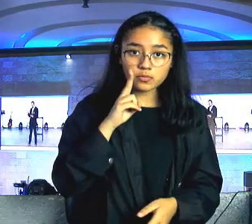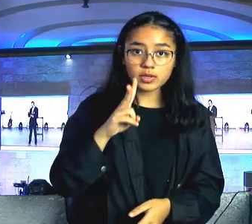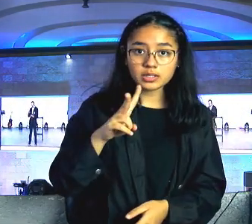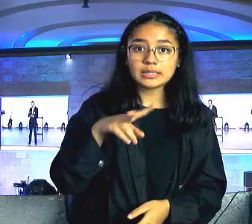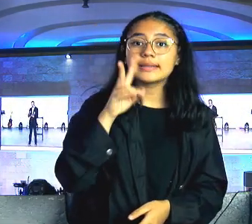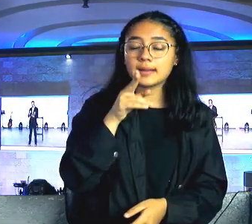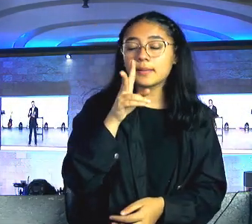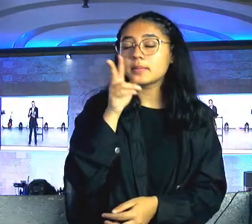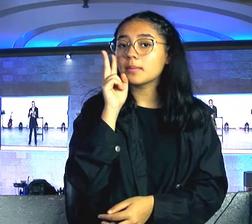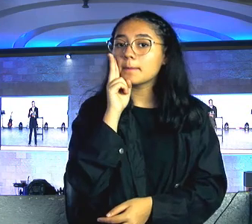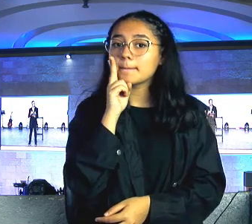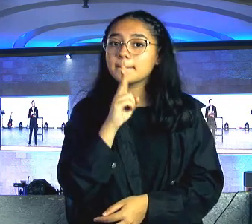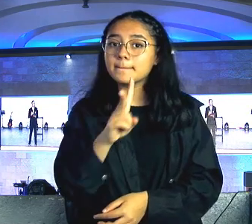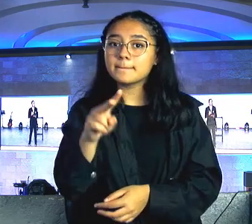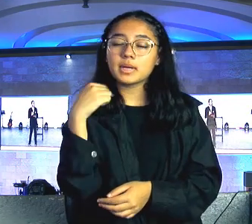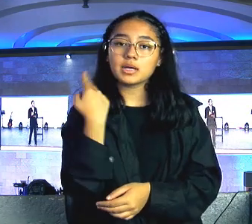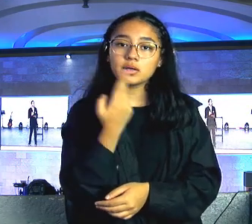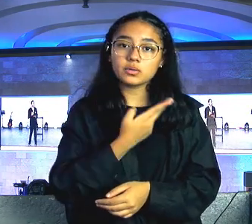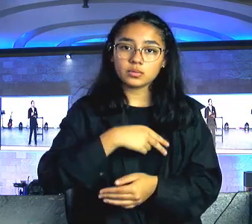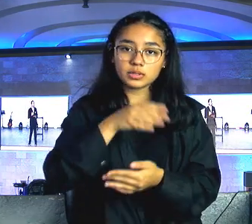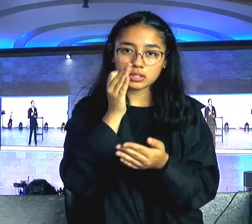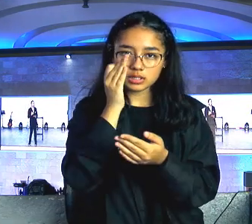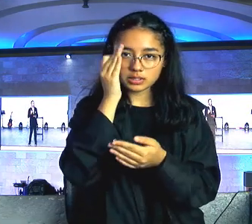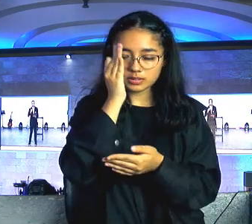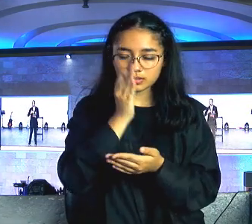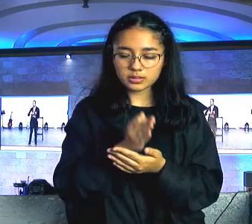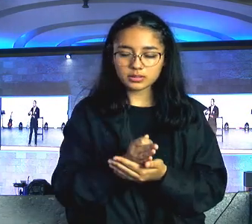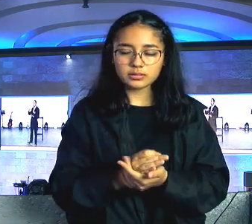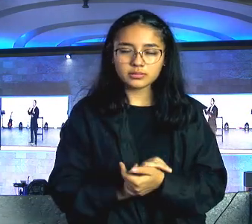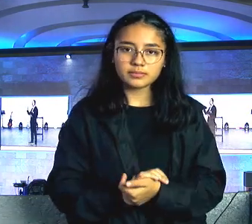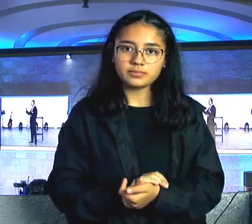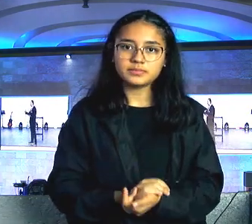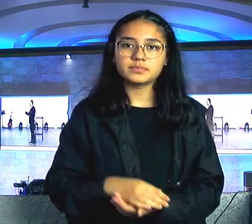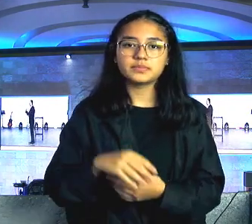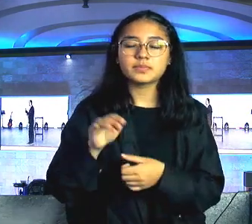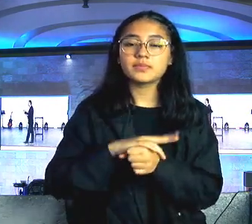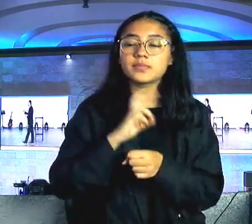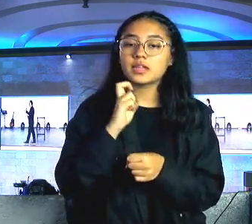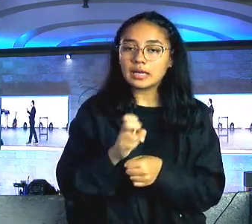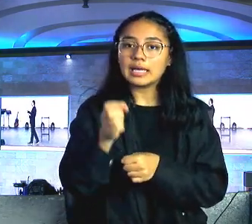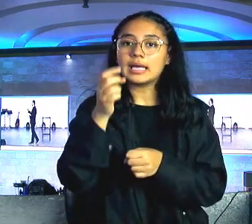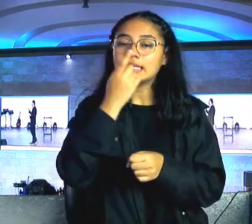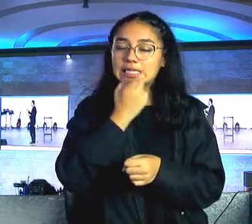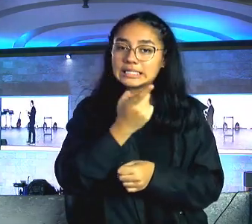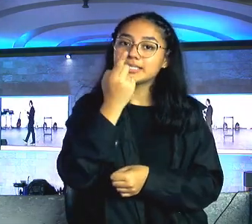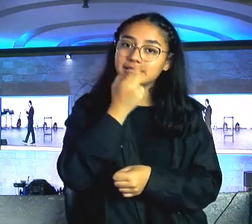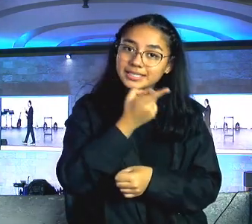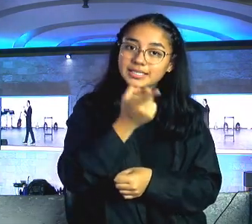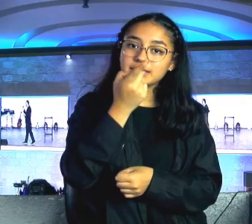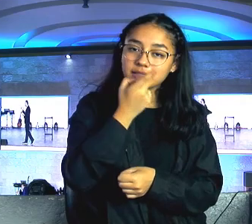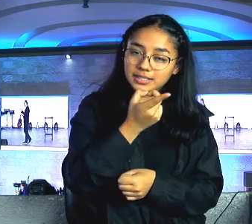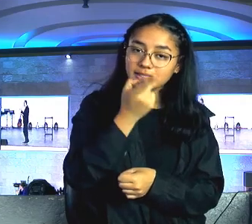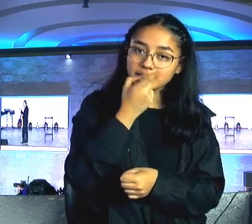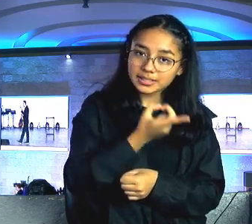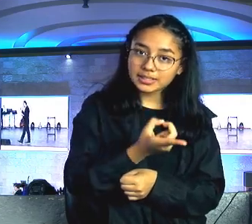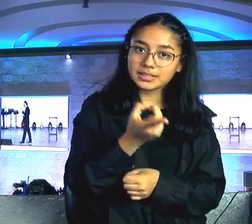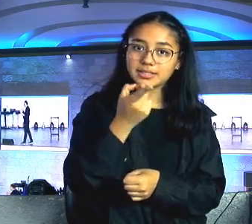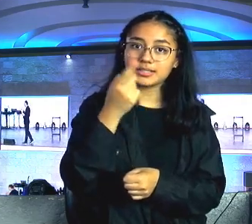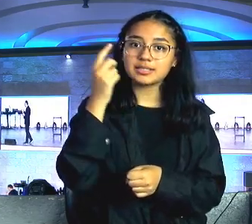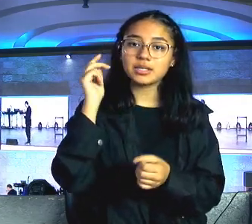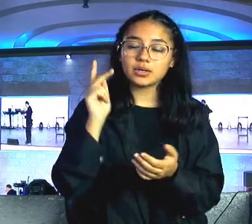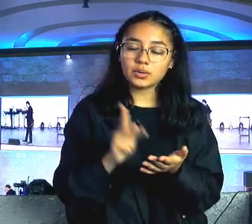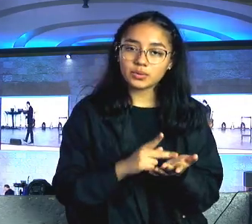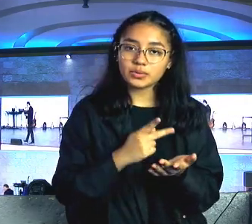decisiones, ven lo que hay en nuestro corazón. Y por eso Él insiste una y otra vez: corrige,